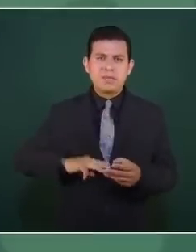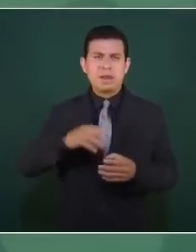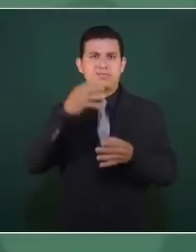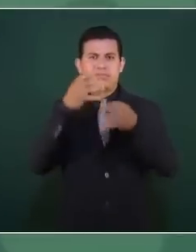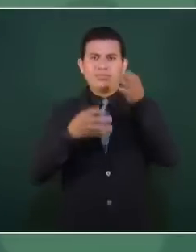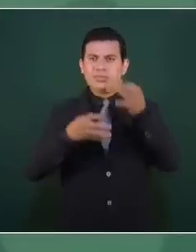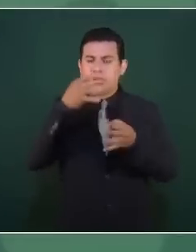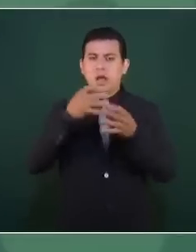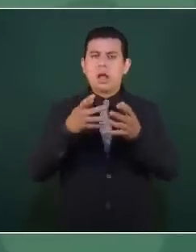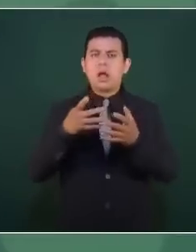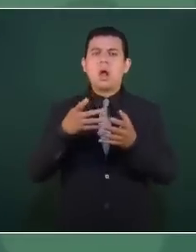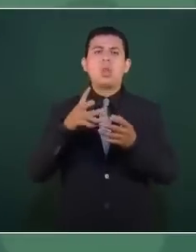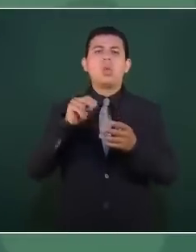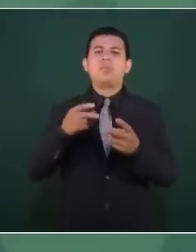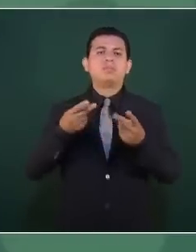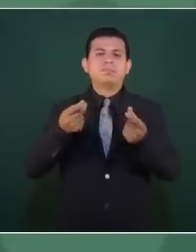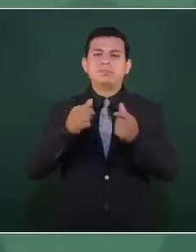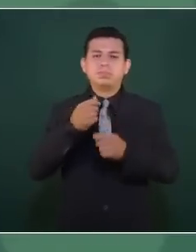y